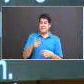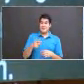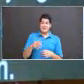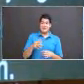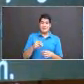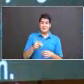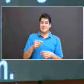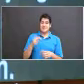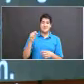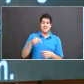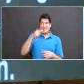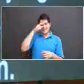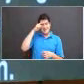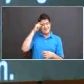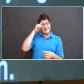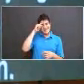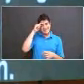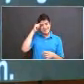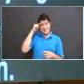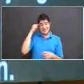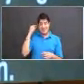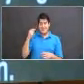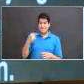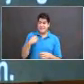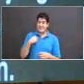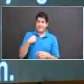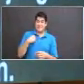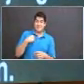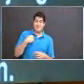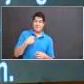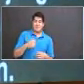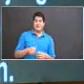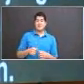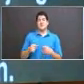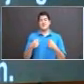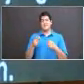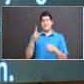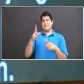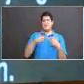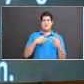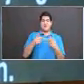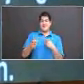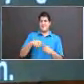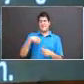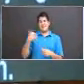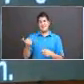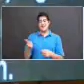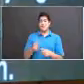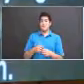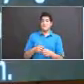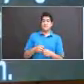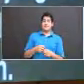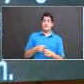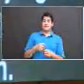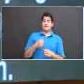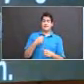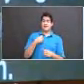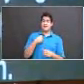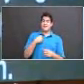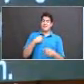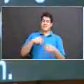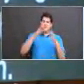este chance, Señor, y tengo que ir a no sé dónde y hacer no sé qué negocio, y tengo que ir a la... Y entonces, no, esta semana me voy a dedicar,